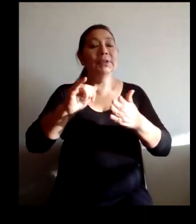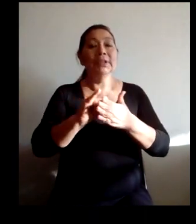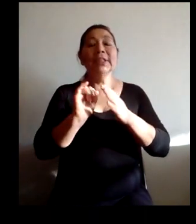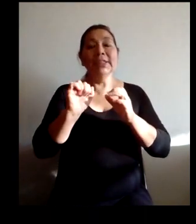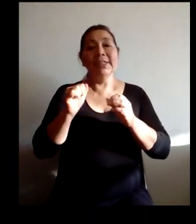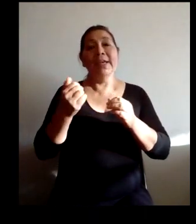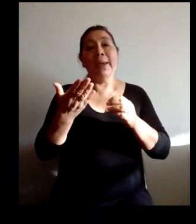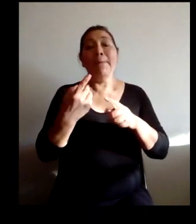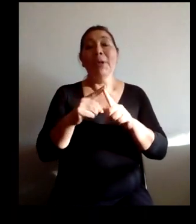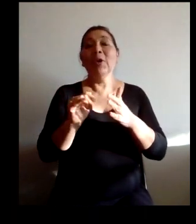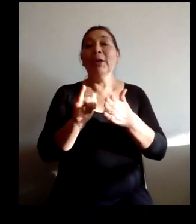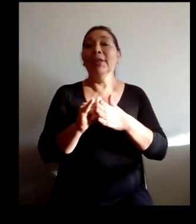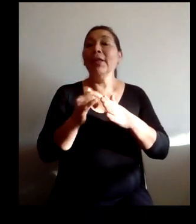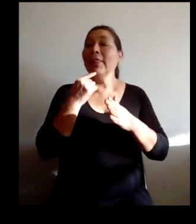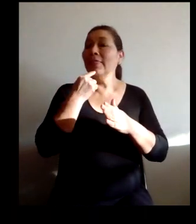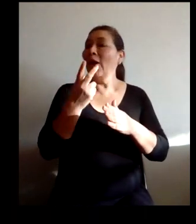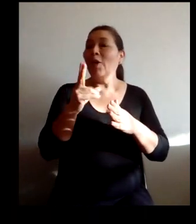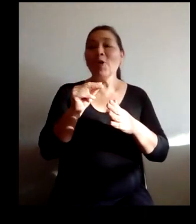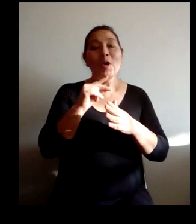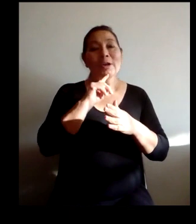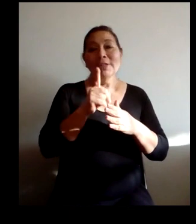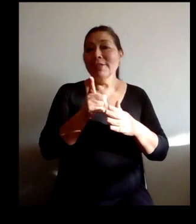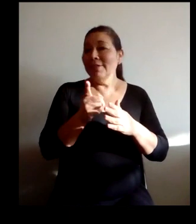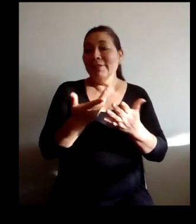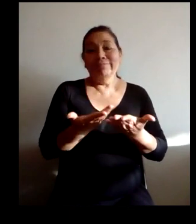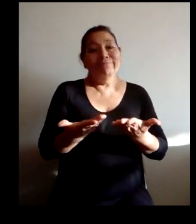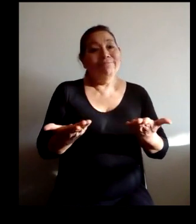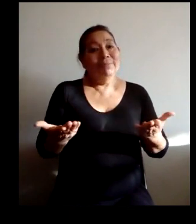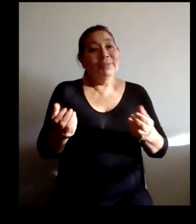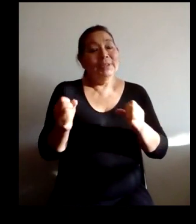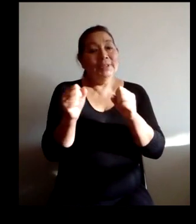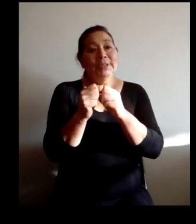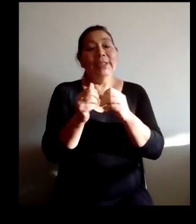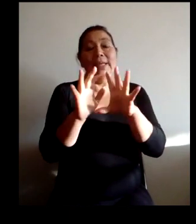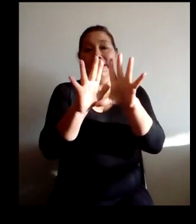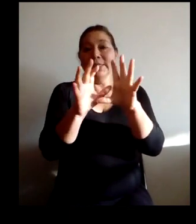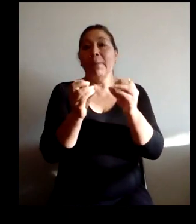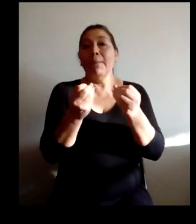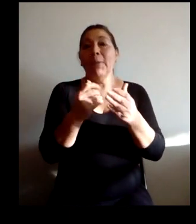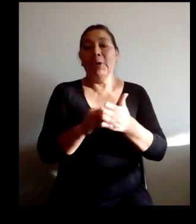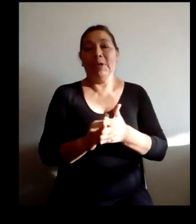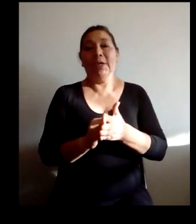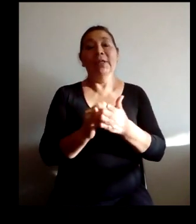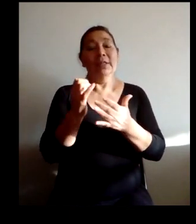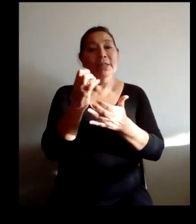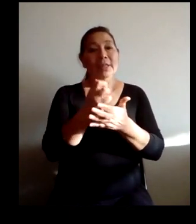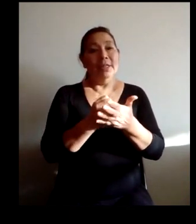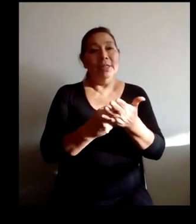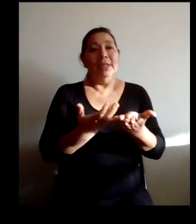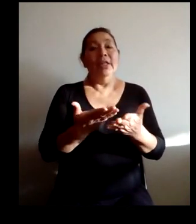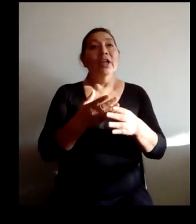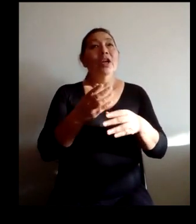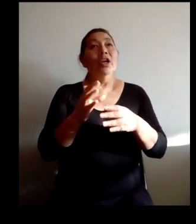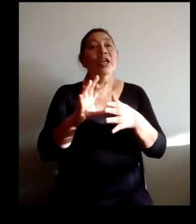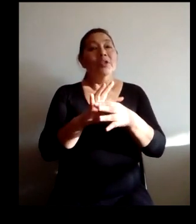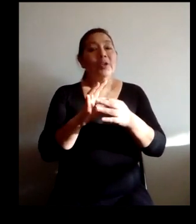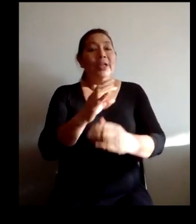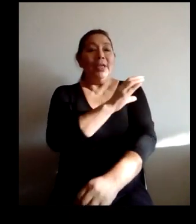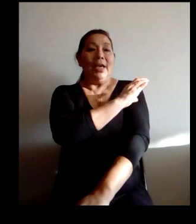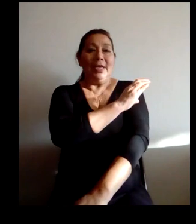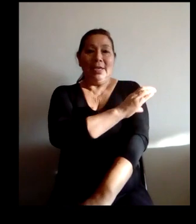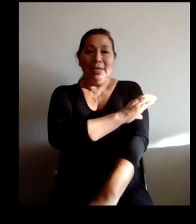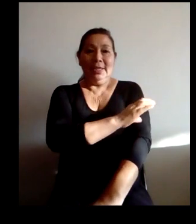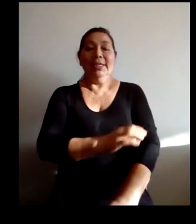la tomografía existen. Lo que se está señalando es que no estarían o no lo harían los exámenes correspondientes, ¿no? Porque las conclusiones obran en la historia